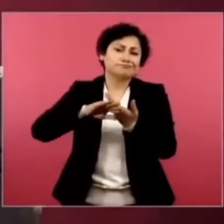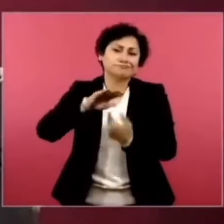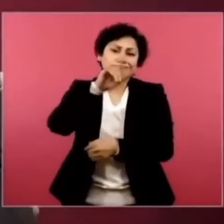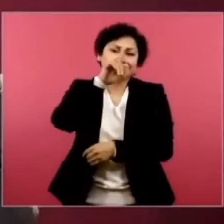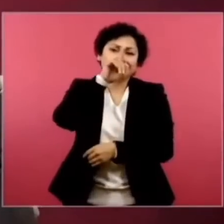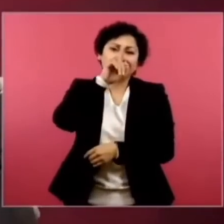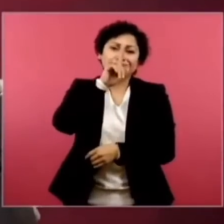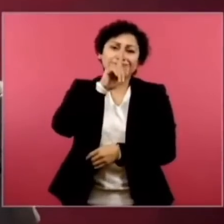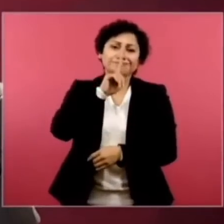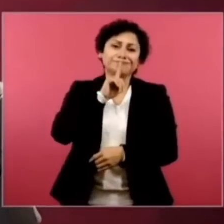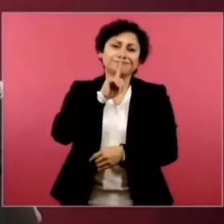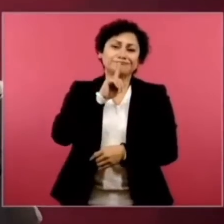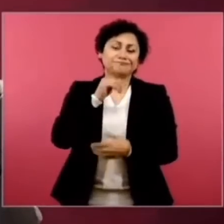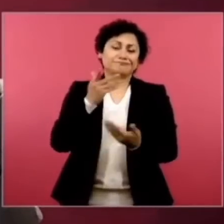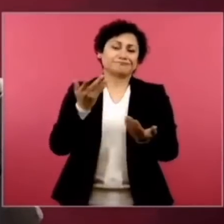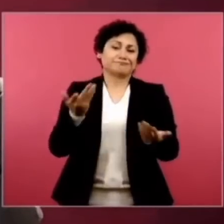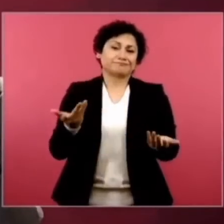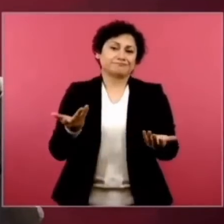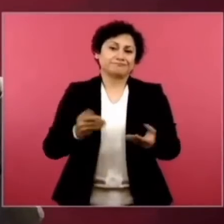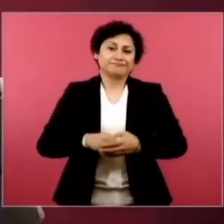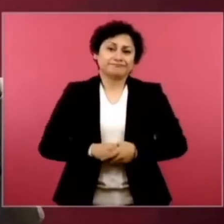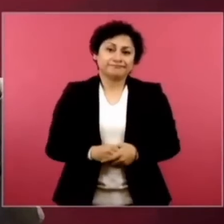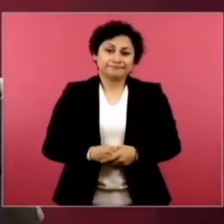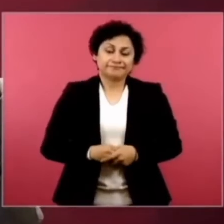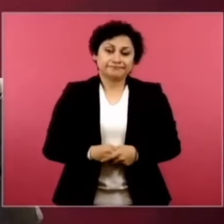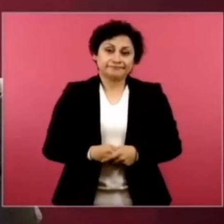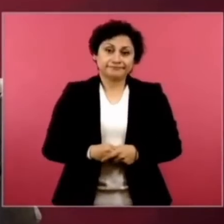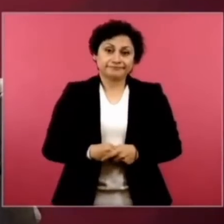de mentiras